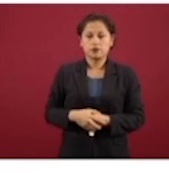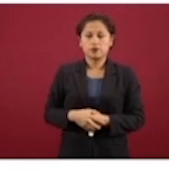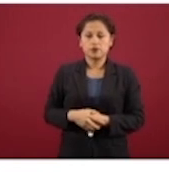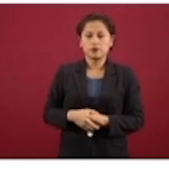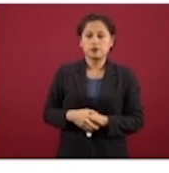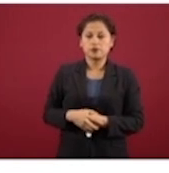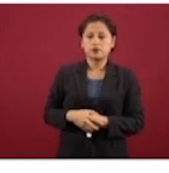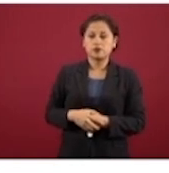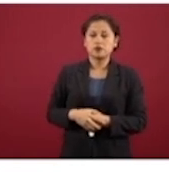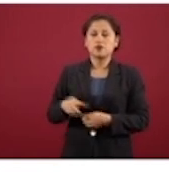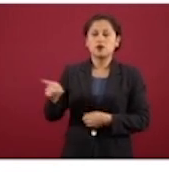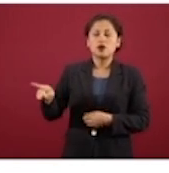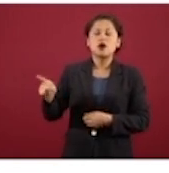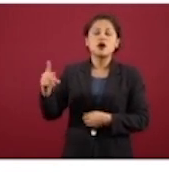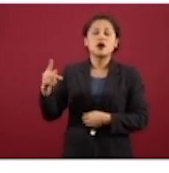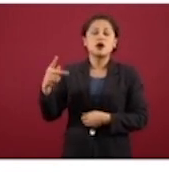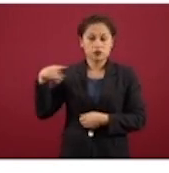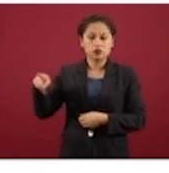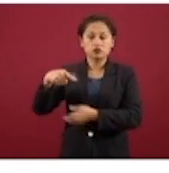de atoyac veracruz